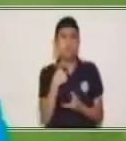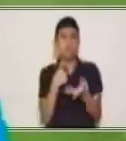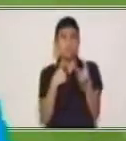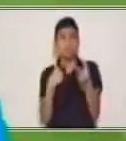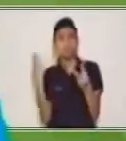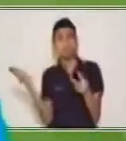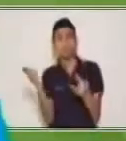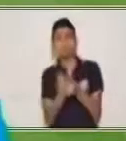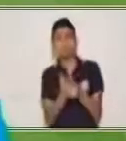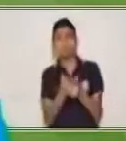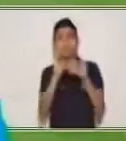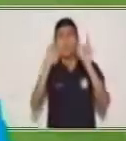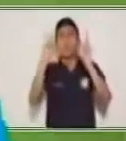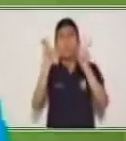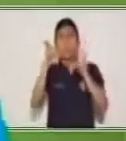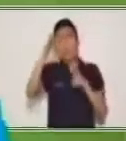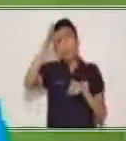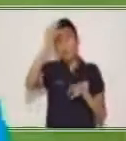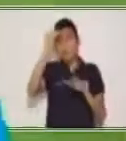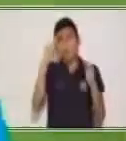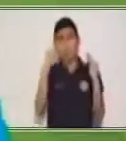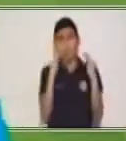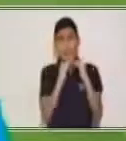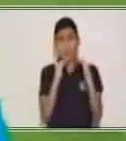o portafolio de Aprendo en Casa.